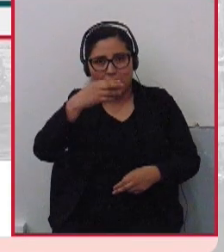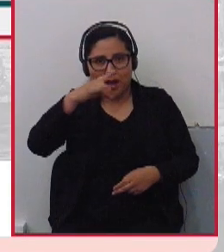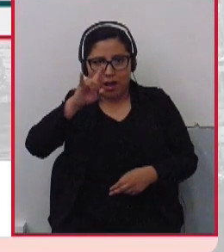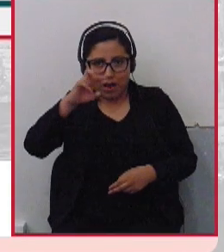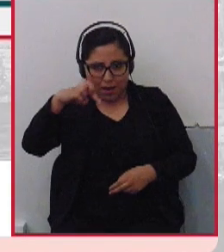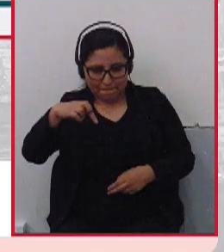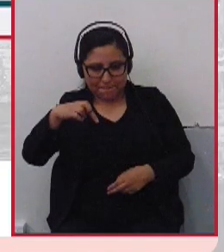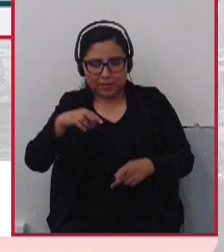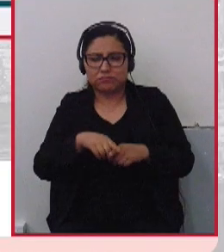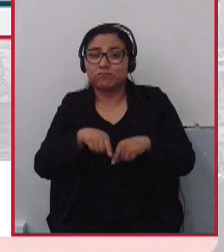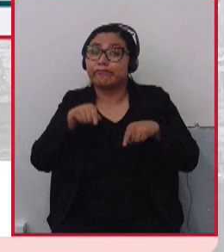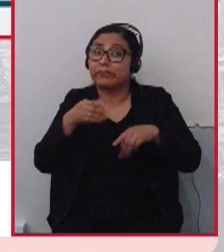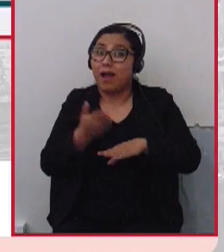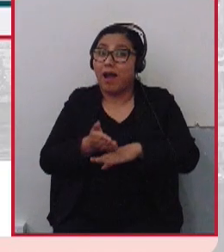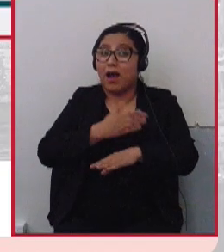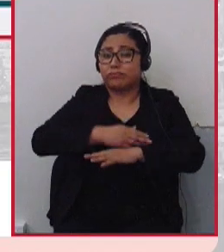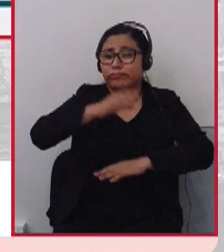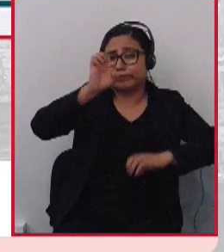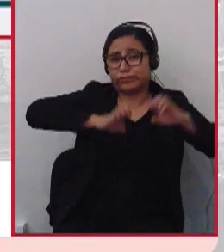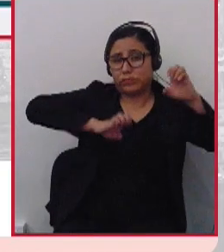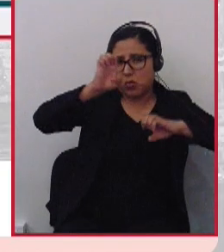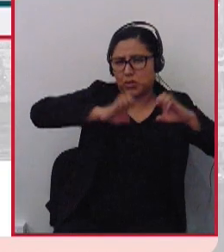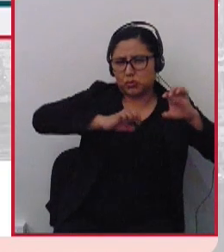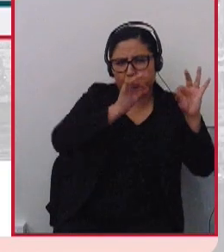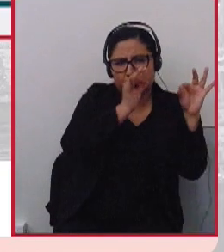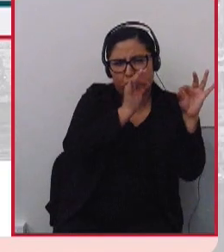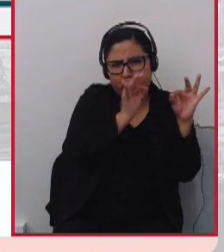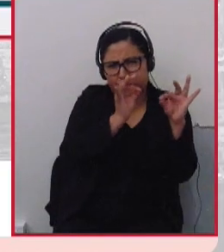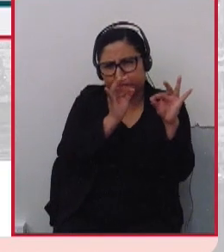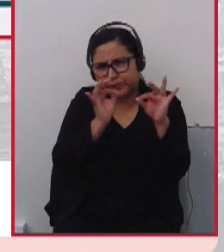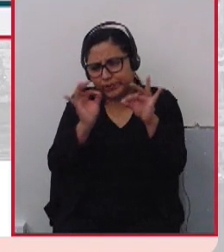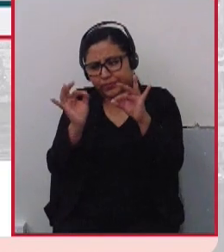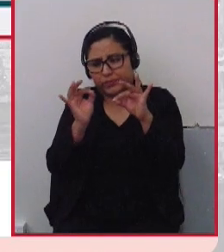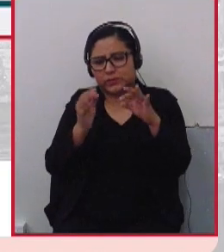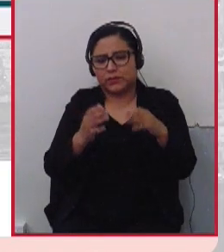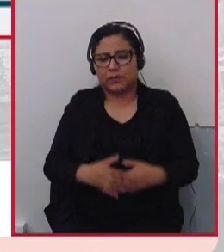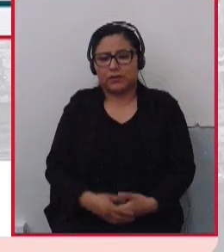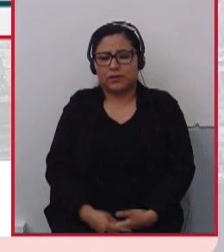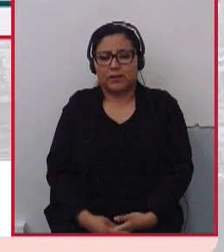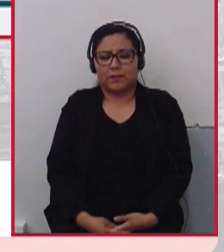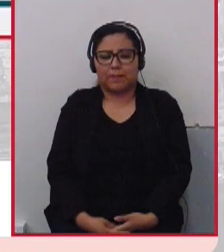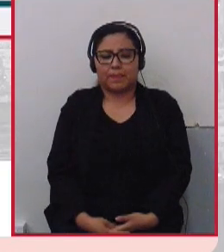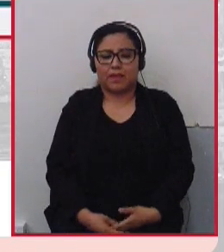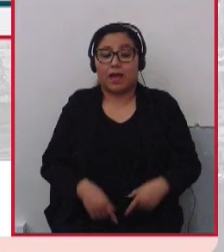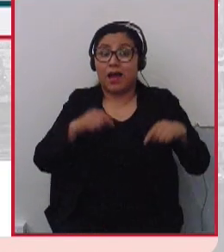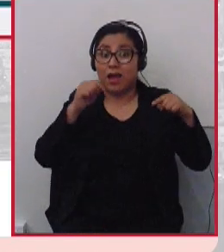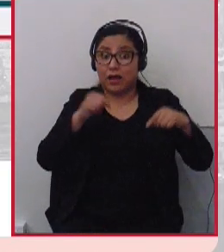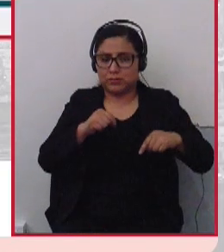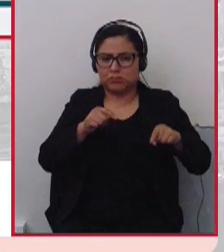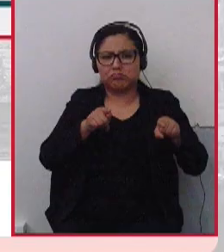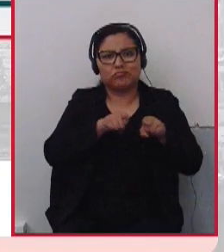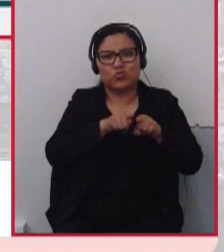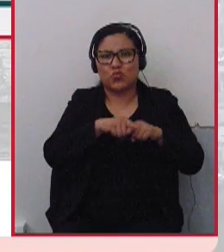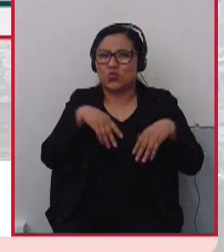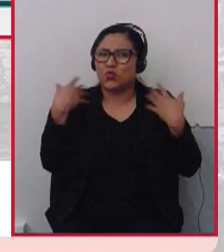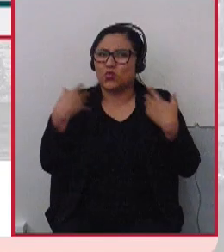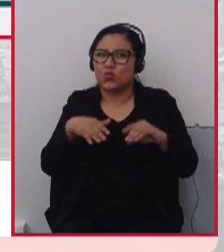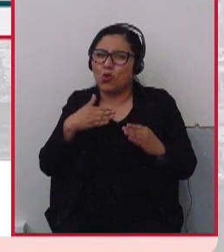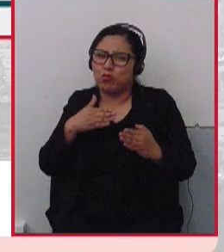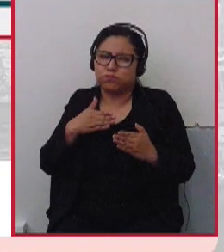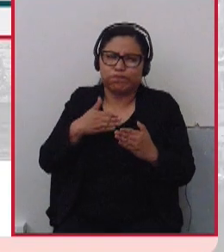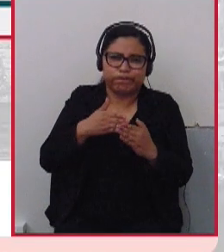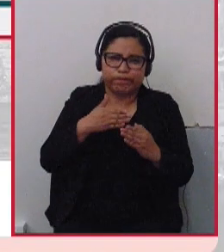Hicimos una evaluación rigurosa con los vendors. Acá también tuvimos un gran reto con los